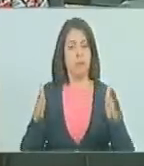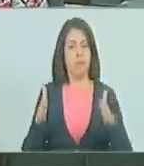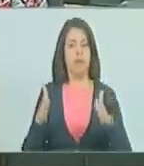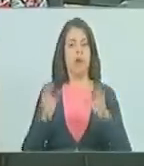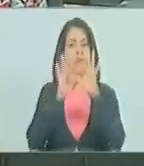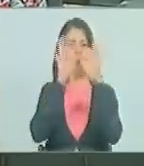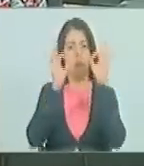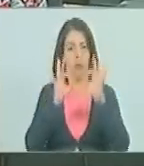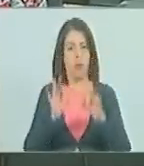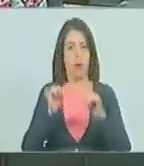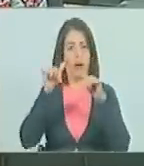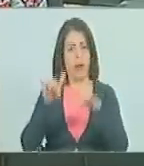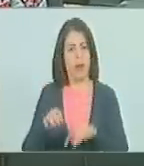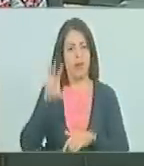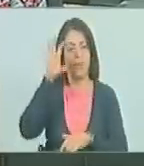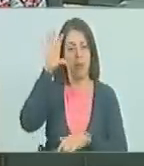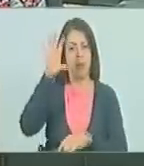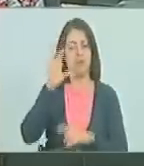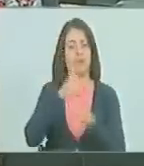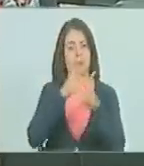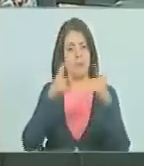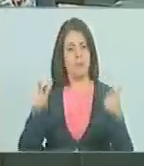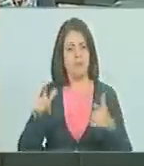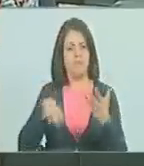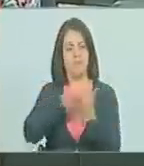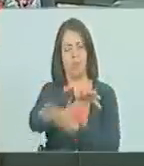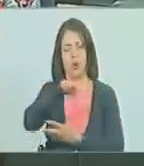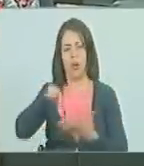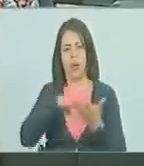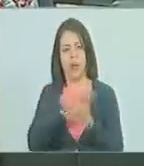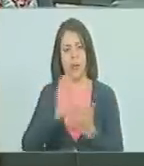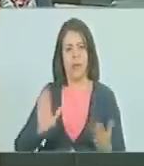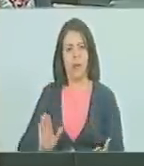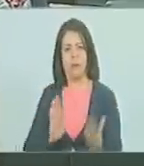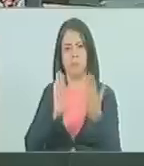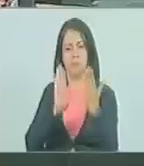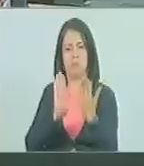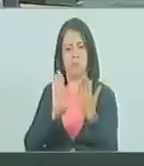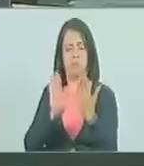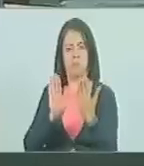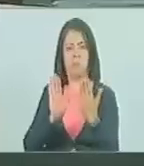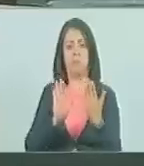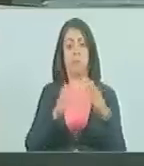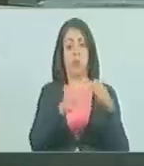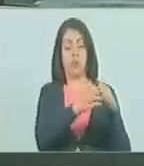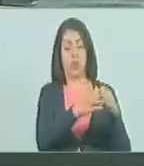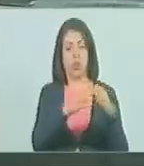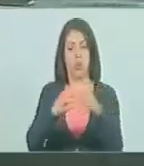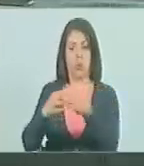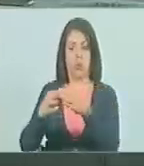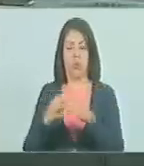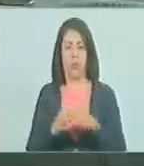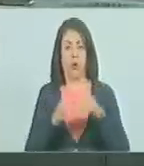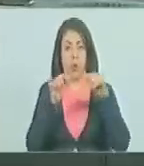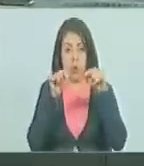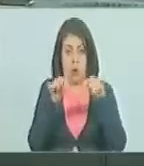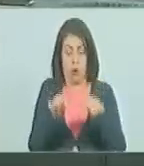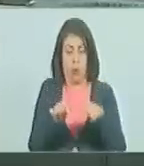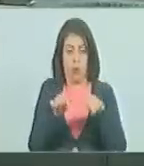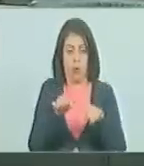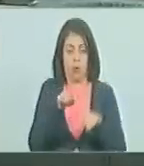escape a este país ante la confrontación de los sectores que